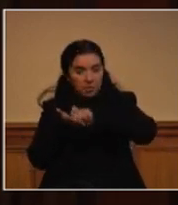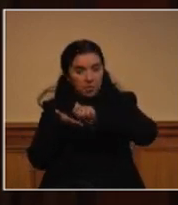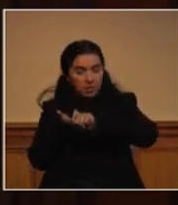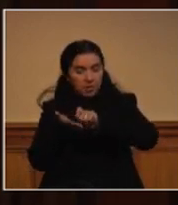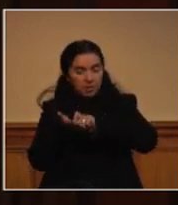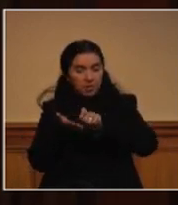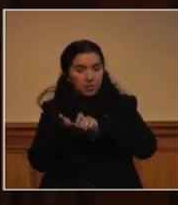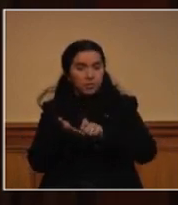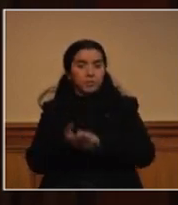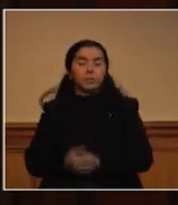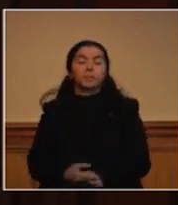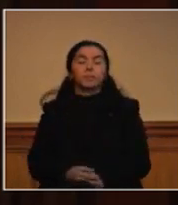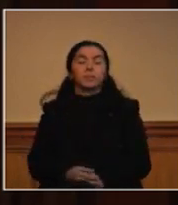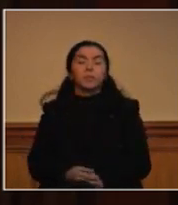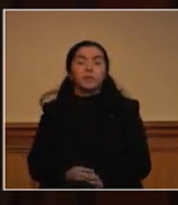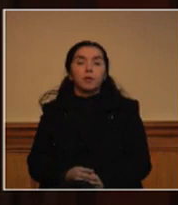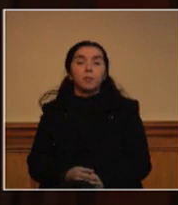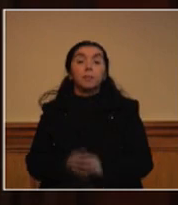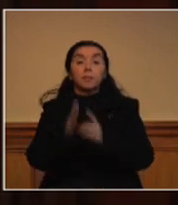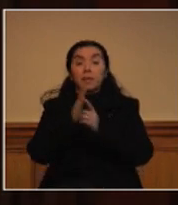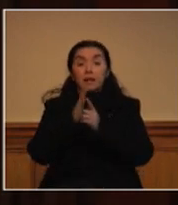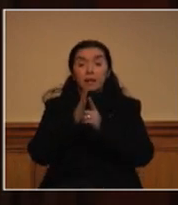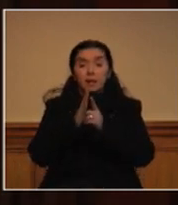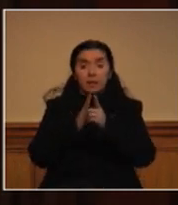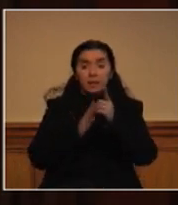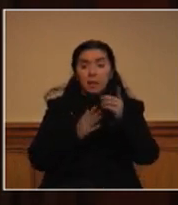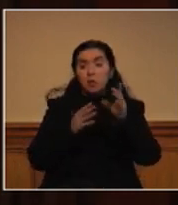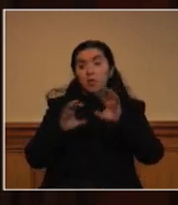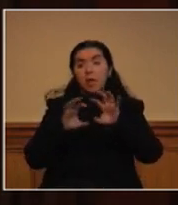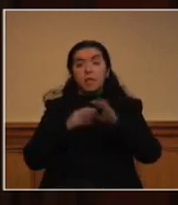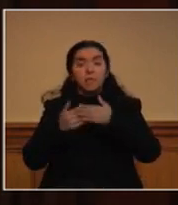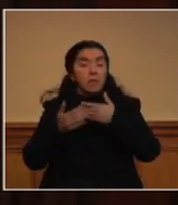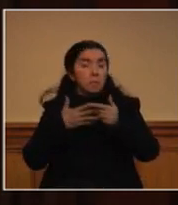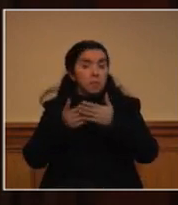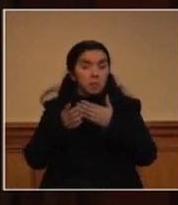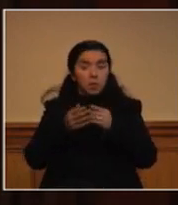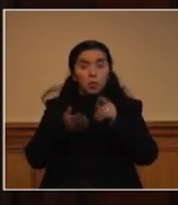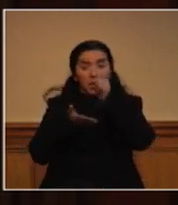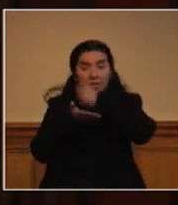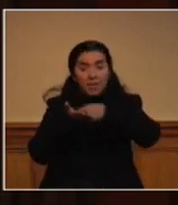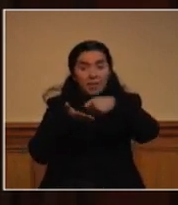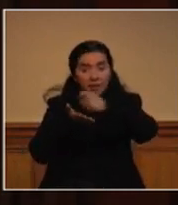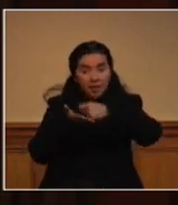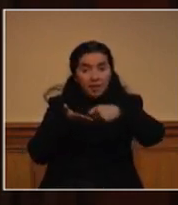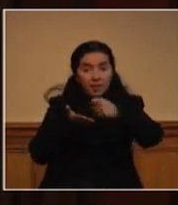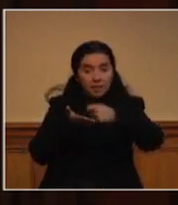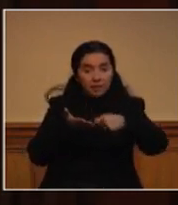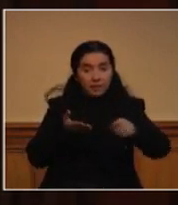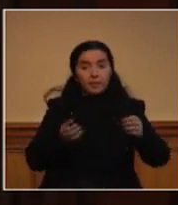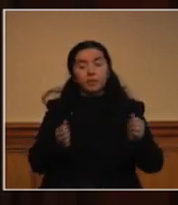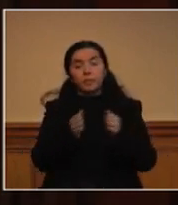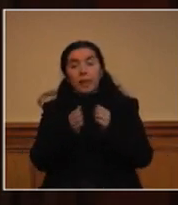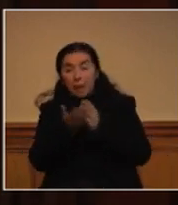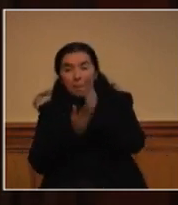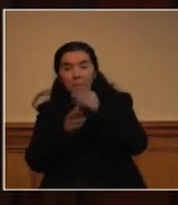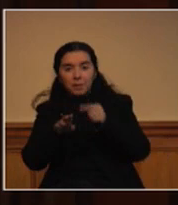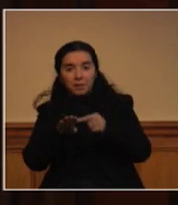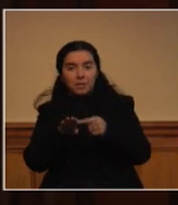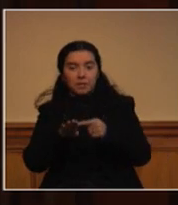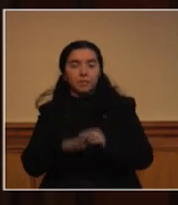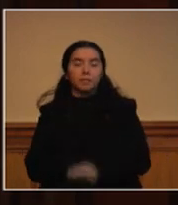para el garabateo, para el desarrollo de la escritura manual o la escritura a través de la tecnología.